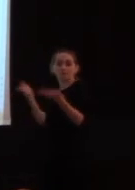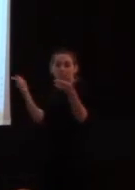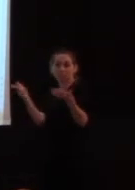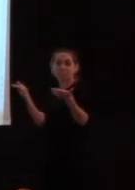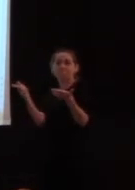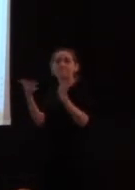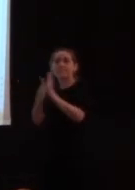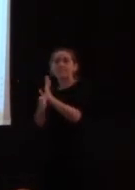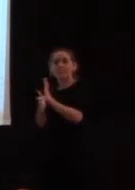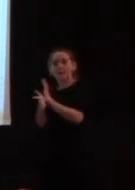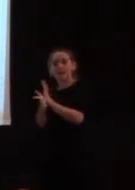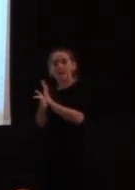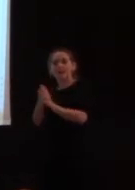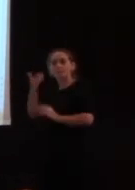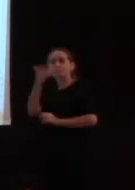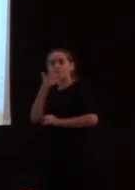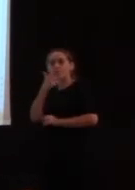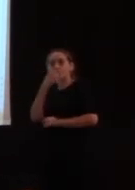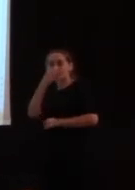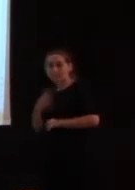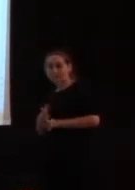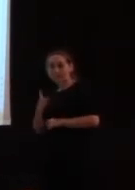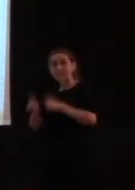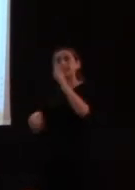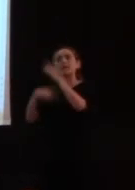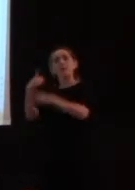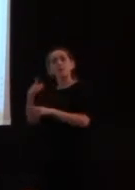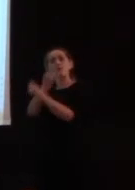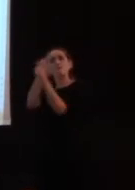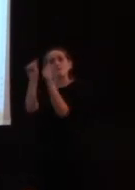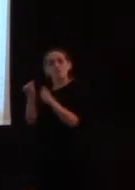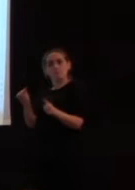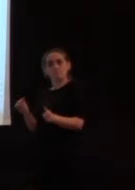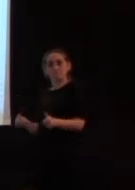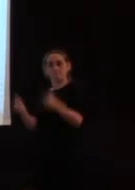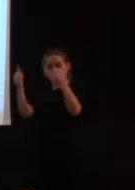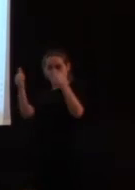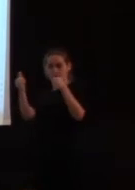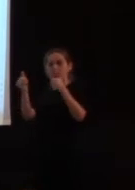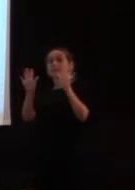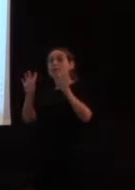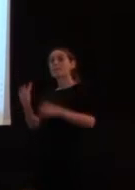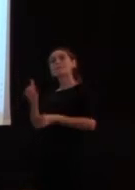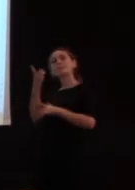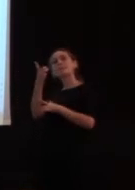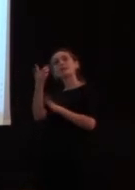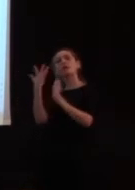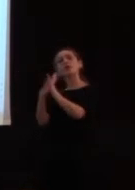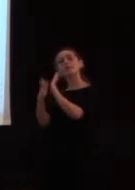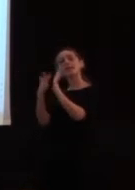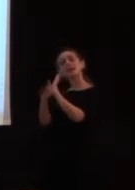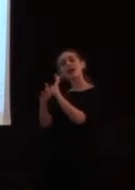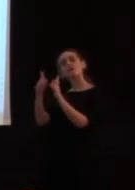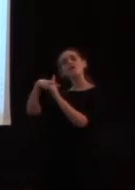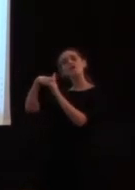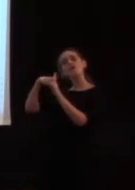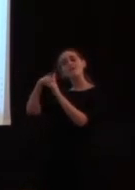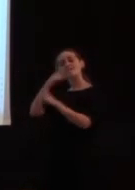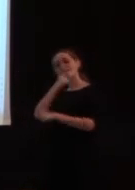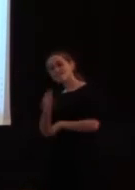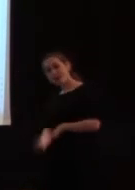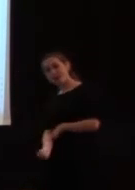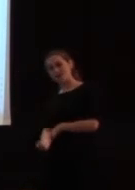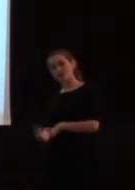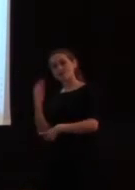puede expresar en un registro más formal. Pero para entender bien las cosas, hay que poderlas explicar a un nivel muy sencillo, para que otro